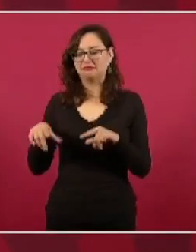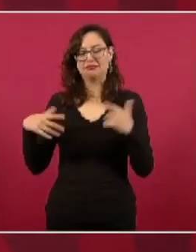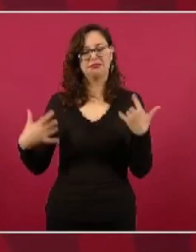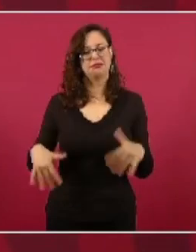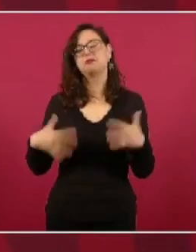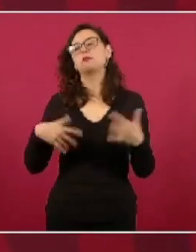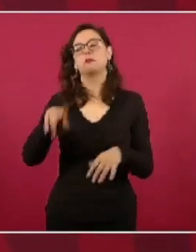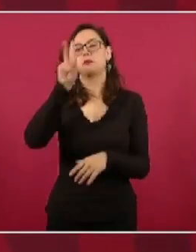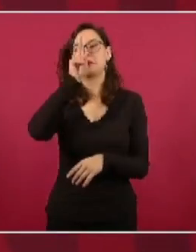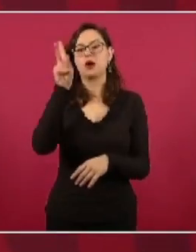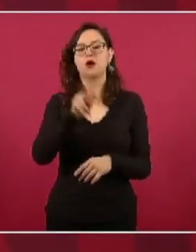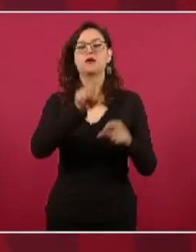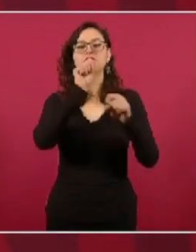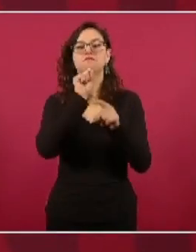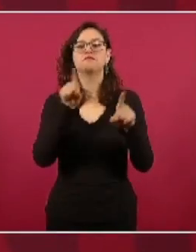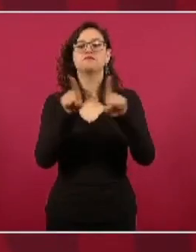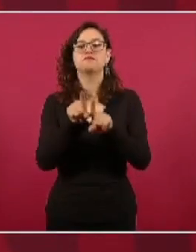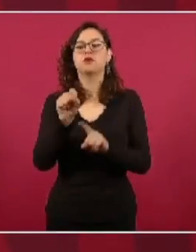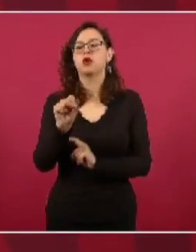lo de los ministros